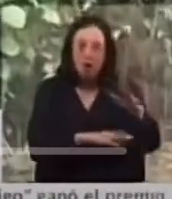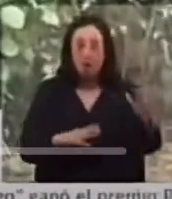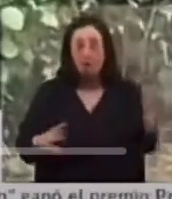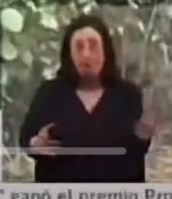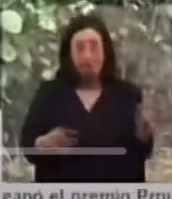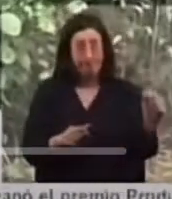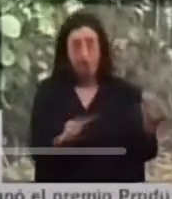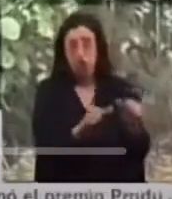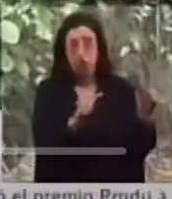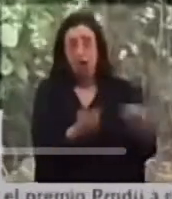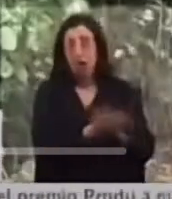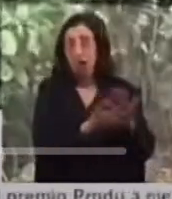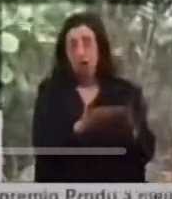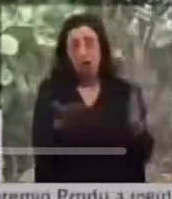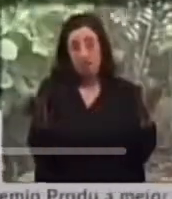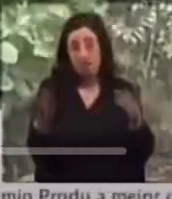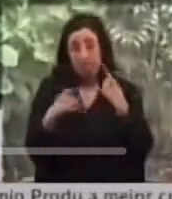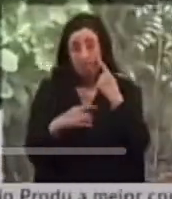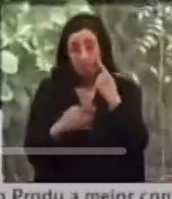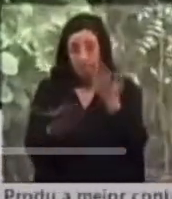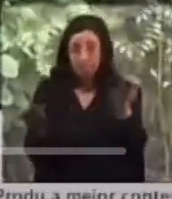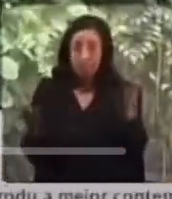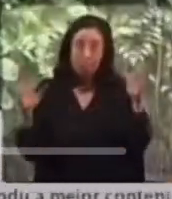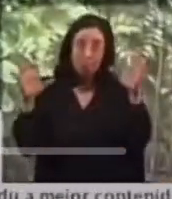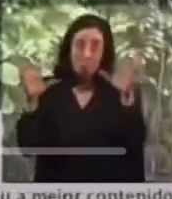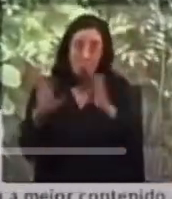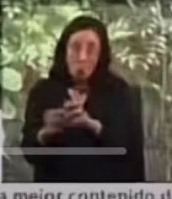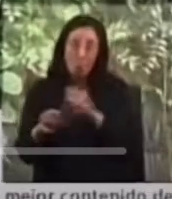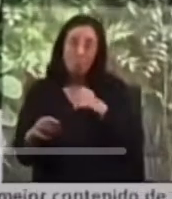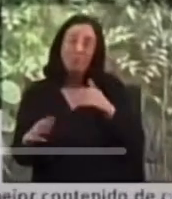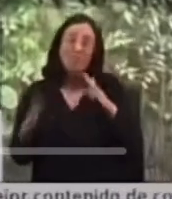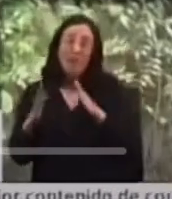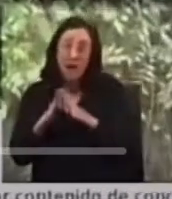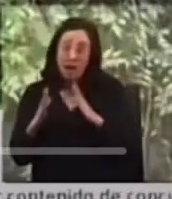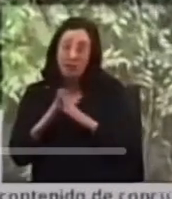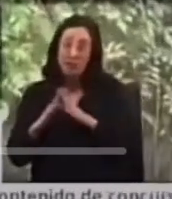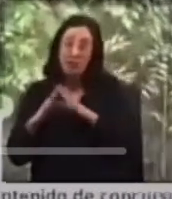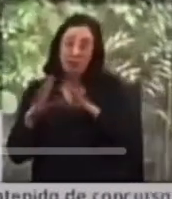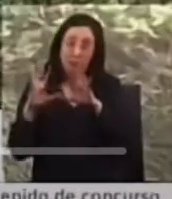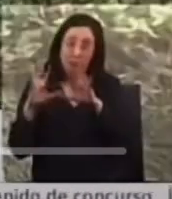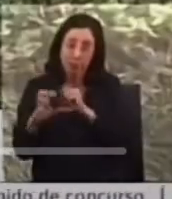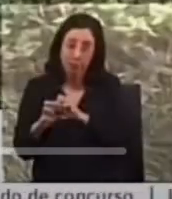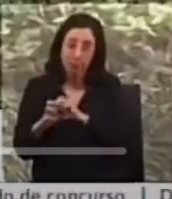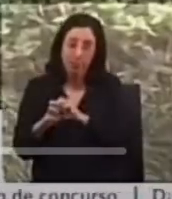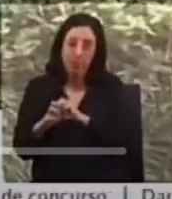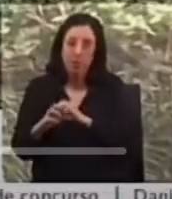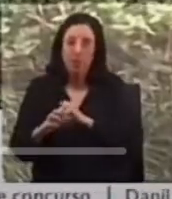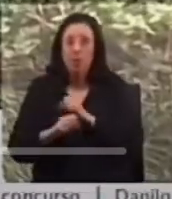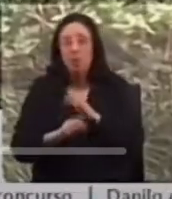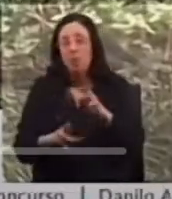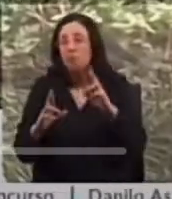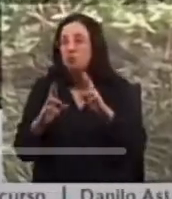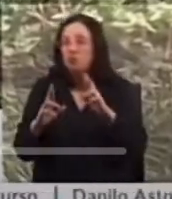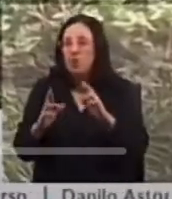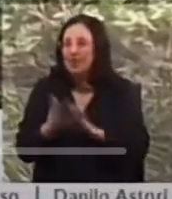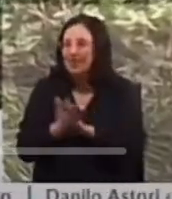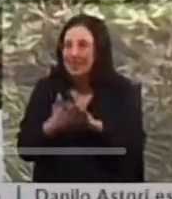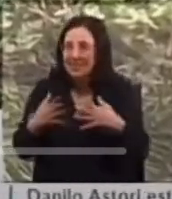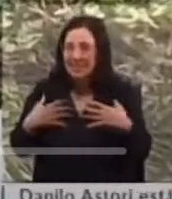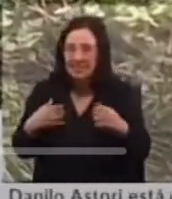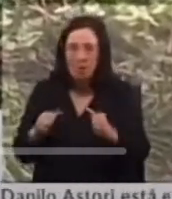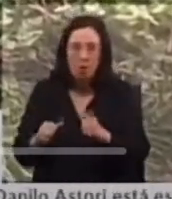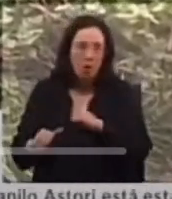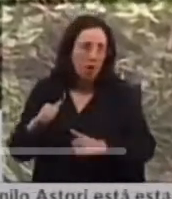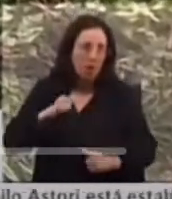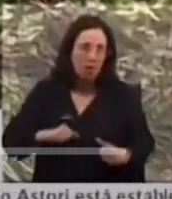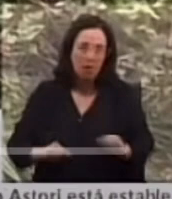bueno, lamentablemente acá estamos viendo todos los destrozos, la casa que se rompió, todo. Podían haber pasado cualquier otra, ¿no? Dejamos a la bicicleta, podía estar